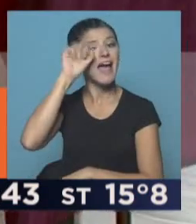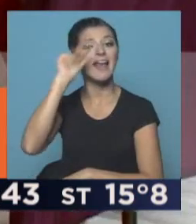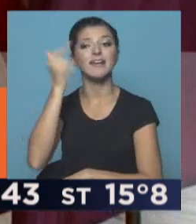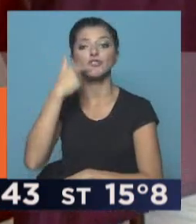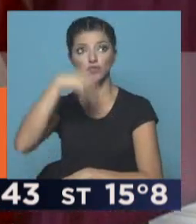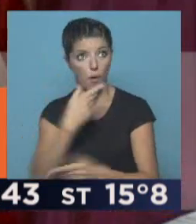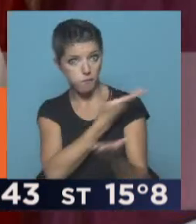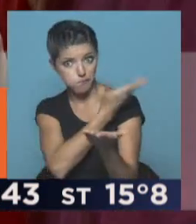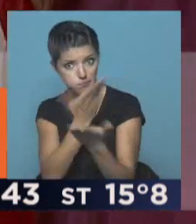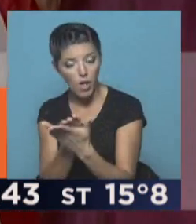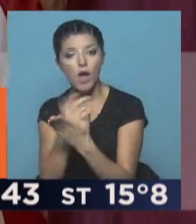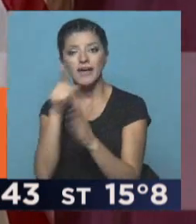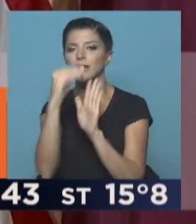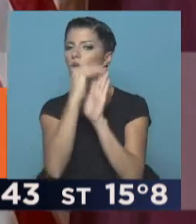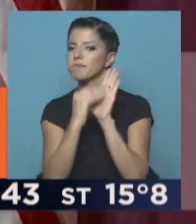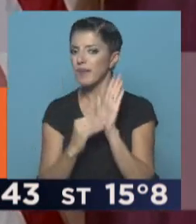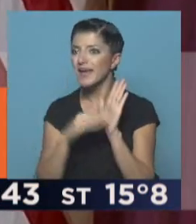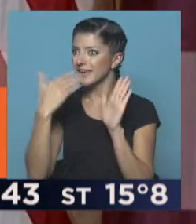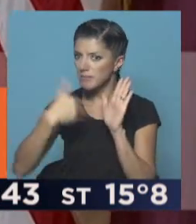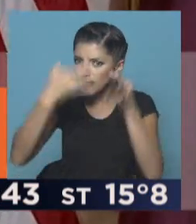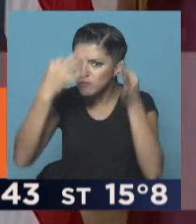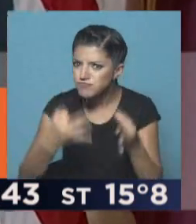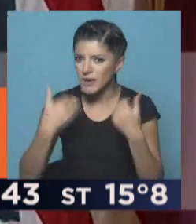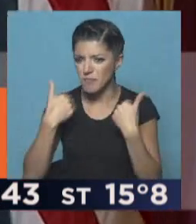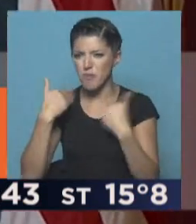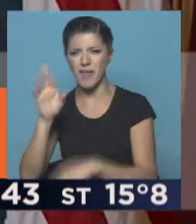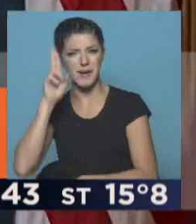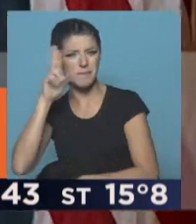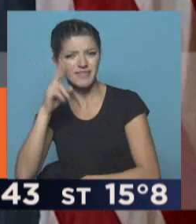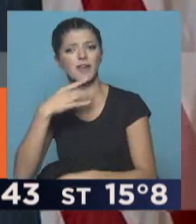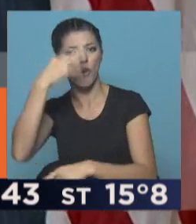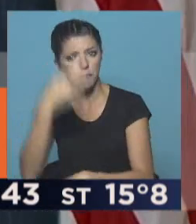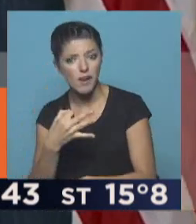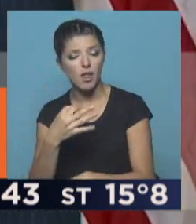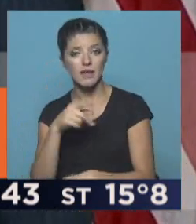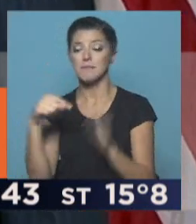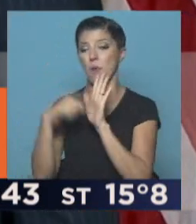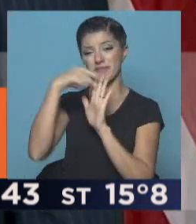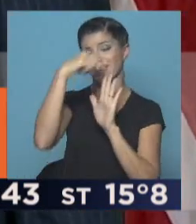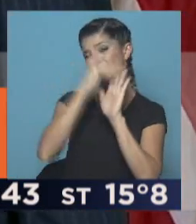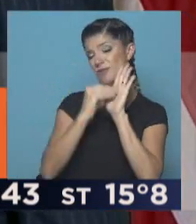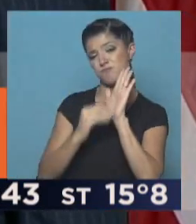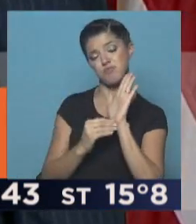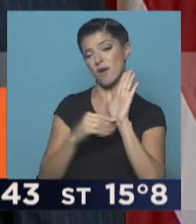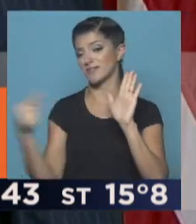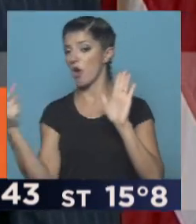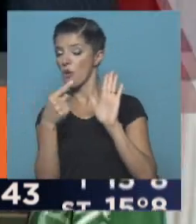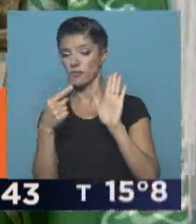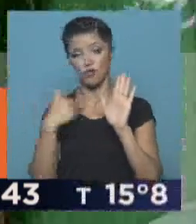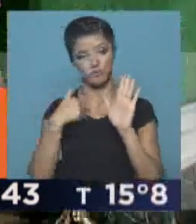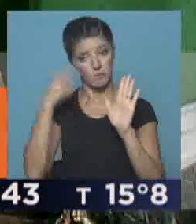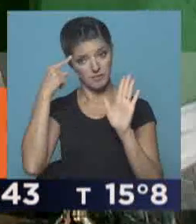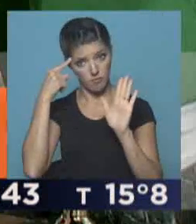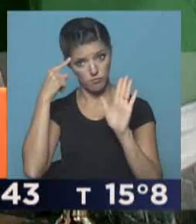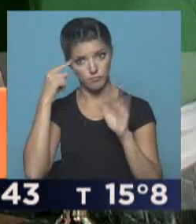a que el inventario de pretensiones fuera razonable y factible, por lo que consideran que esta lista no satisface esos criterios.